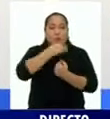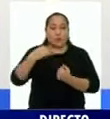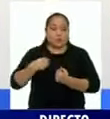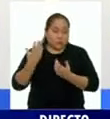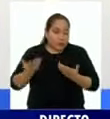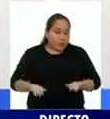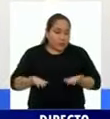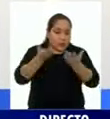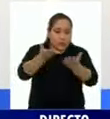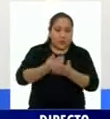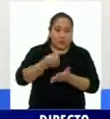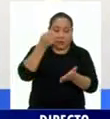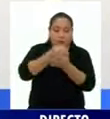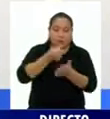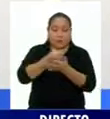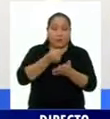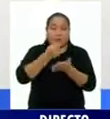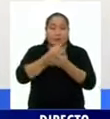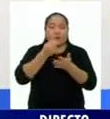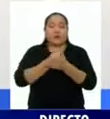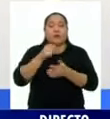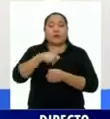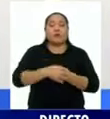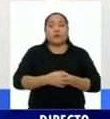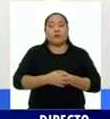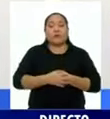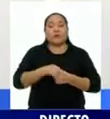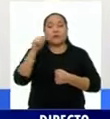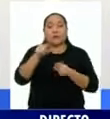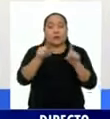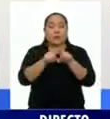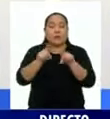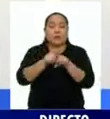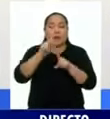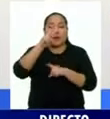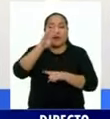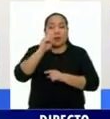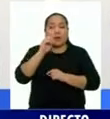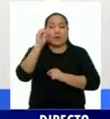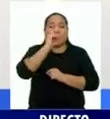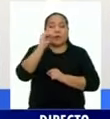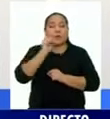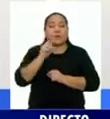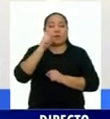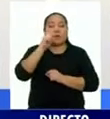la inversión pública en este año debe crecer fácil por encima del 20% al año, ¿no?